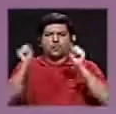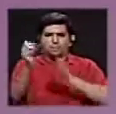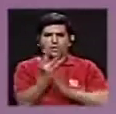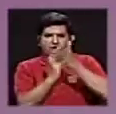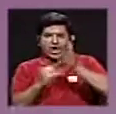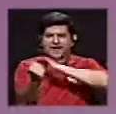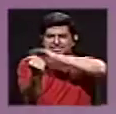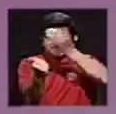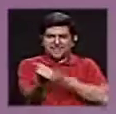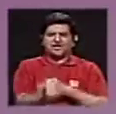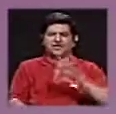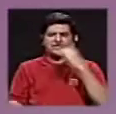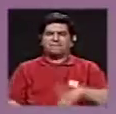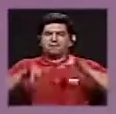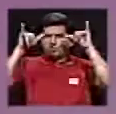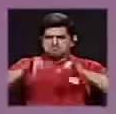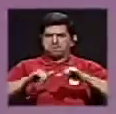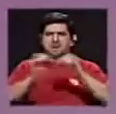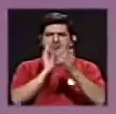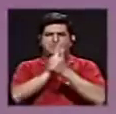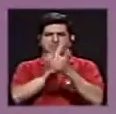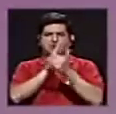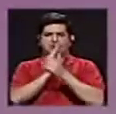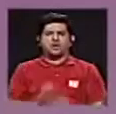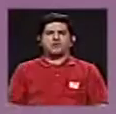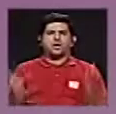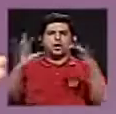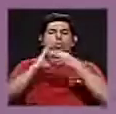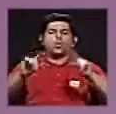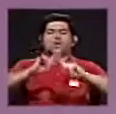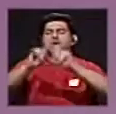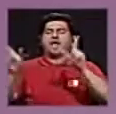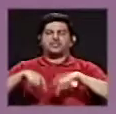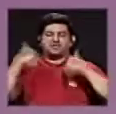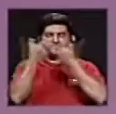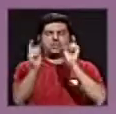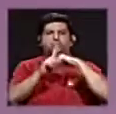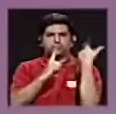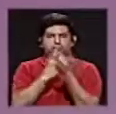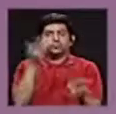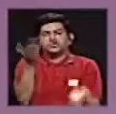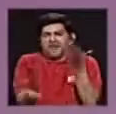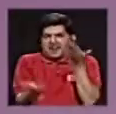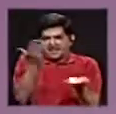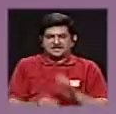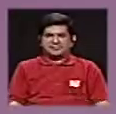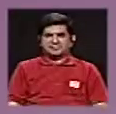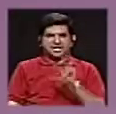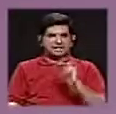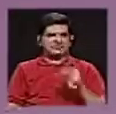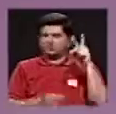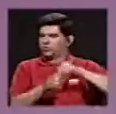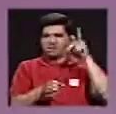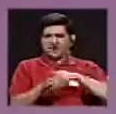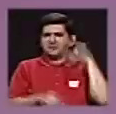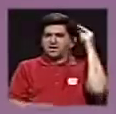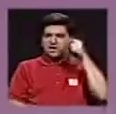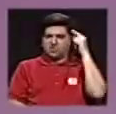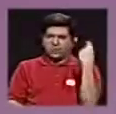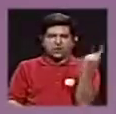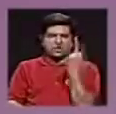al poder de una forma más estable con mayor capacidad de integrar a otros grupos también sociales que tal vez no se integrarían bajo una lógica